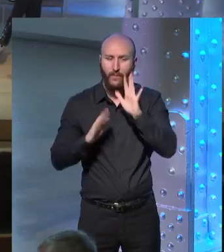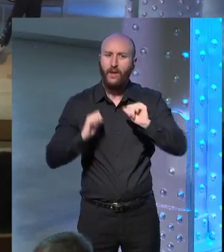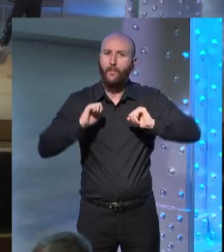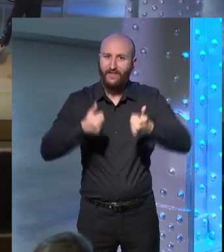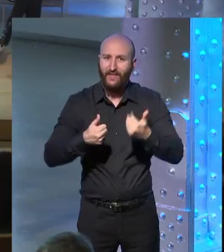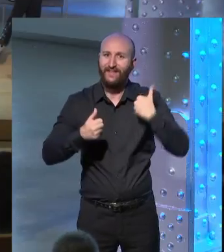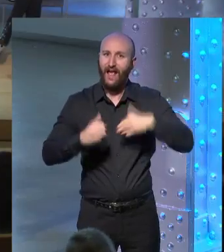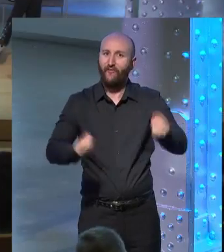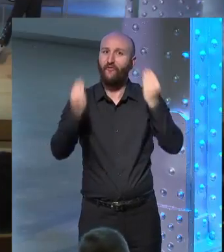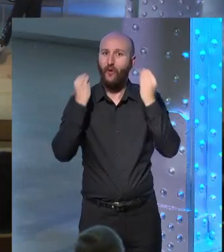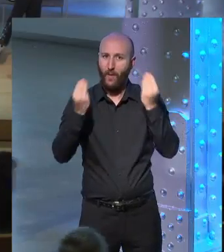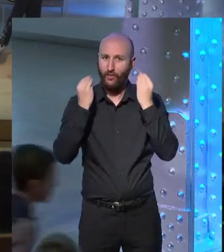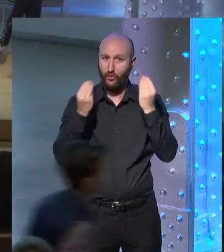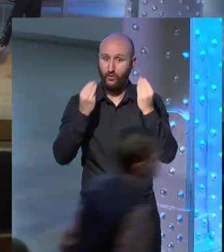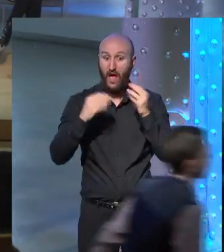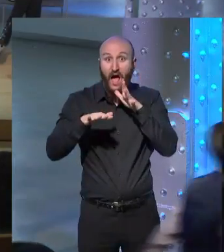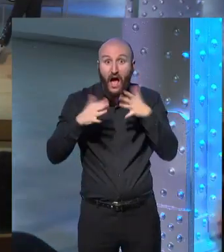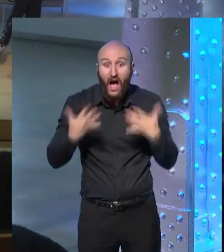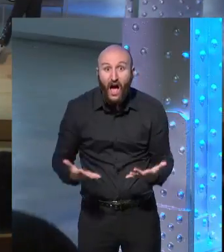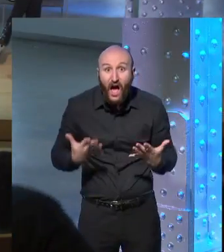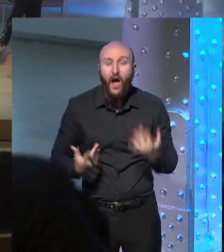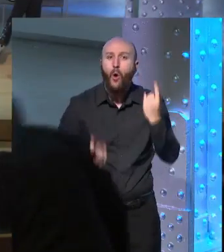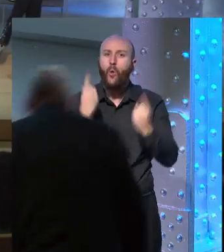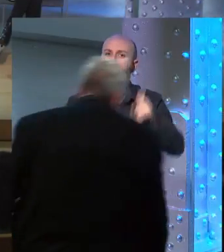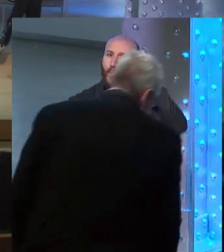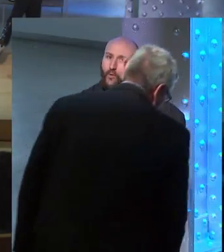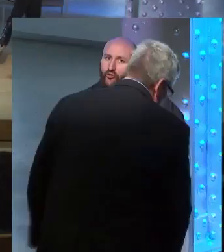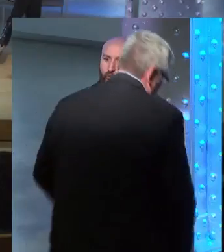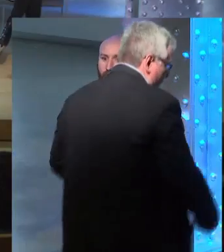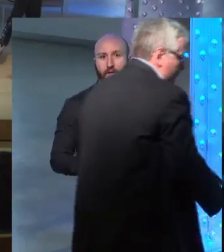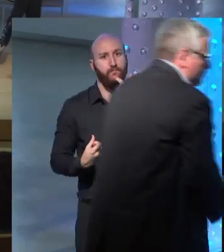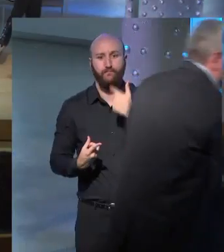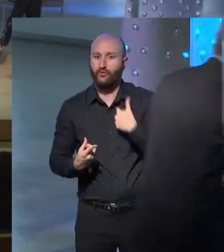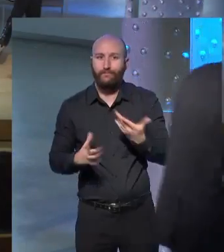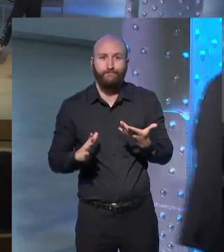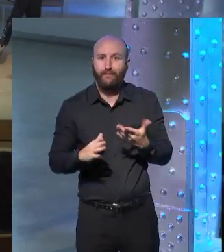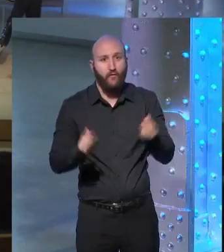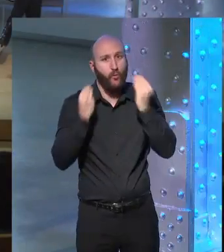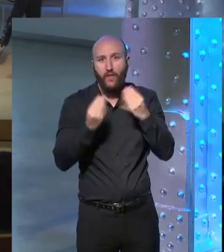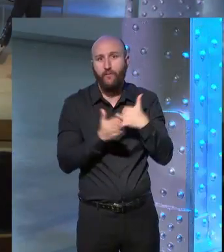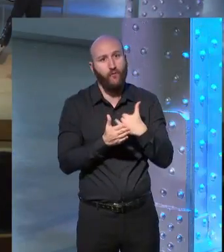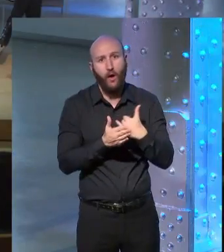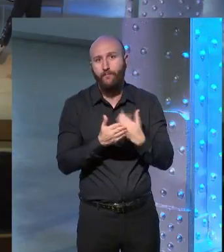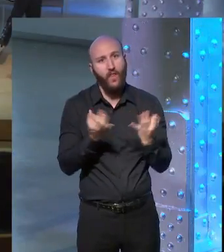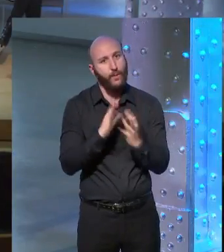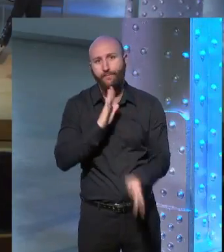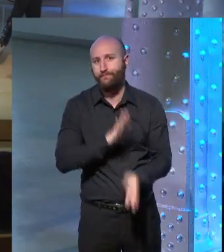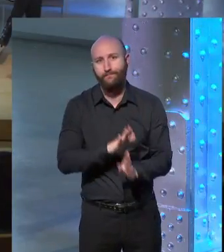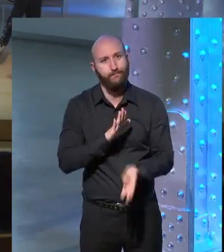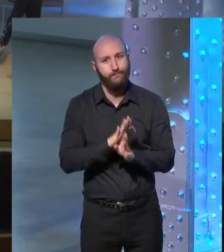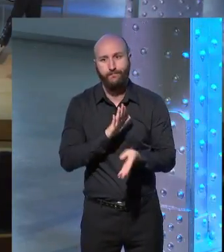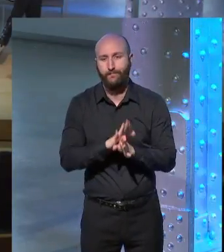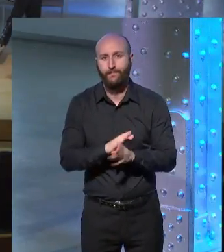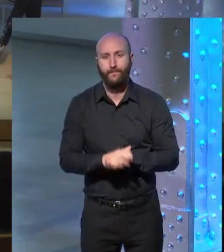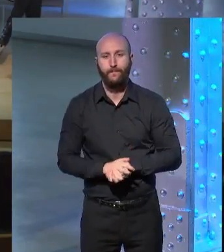TICs. Y a día de hoy hablas con ese profesorado y te dice que tiene que seguir formándose. Porque es que solo de TICs